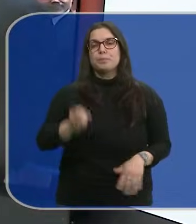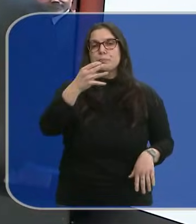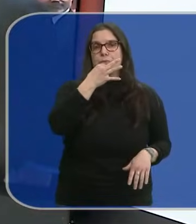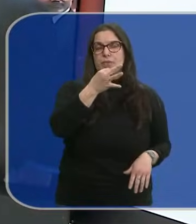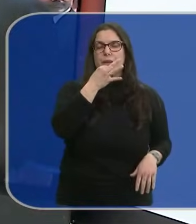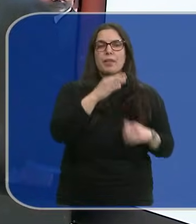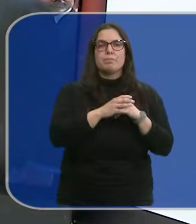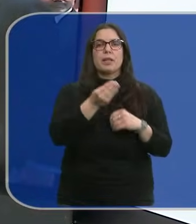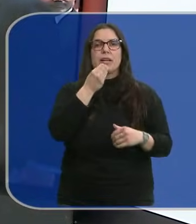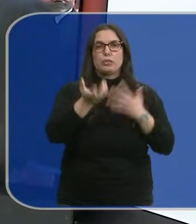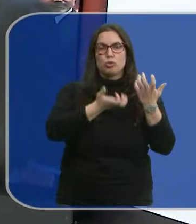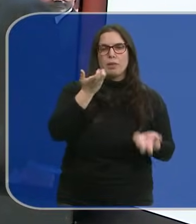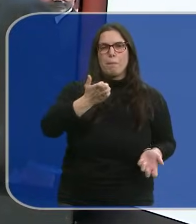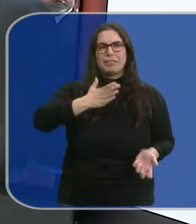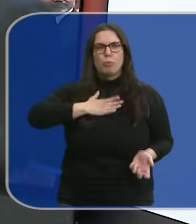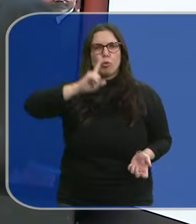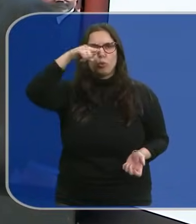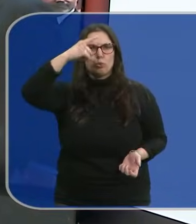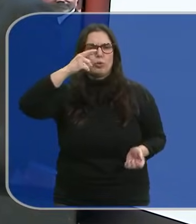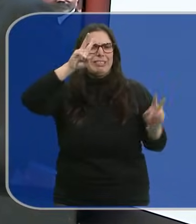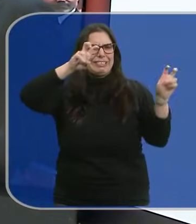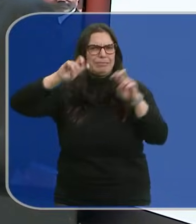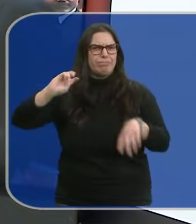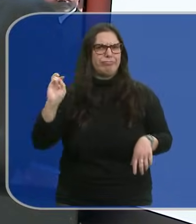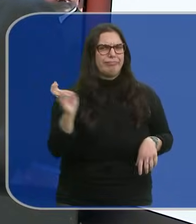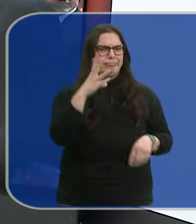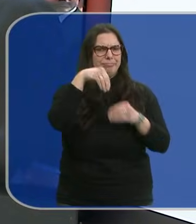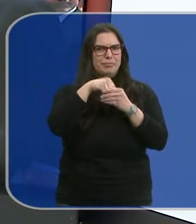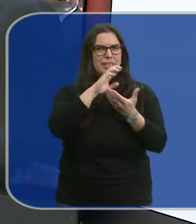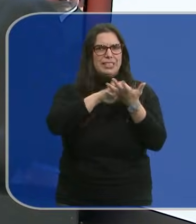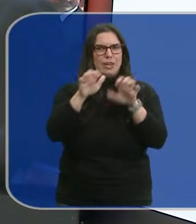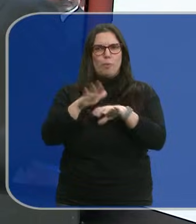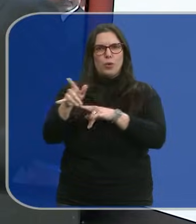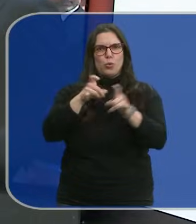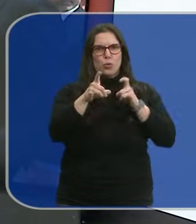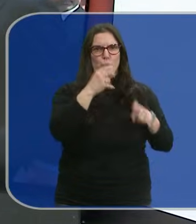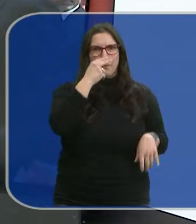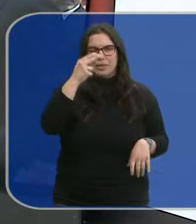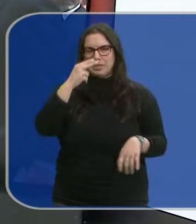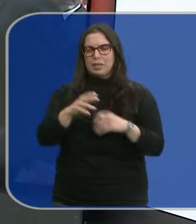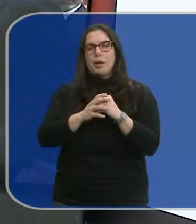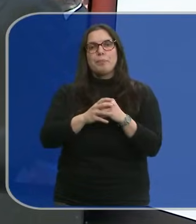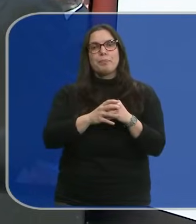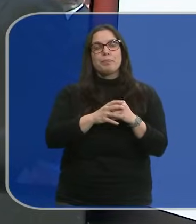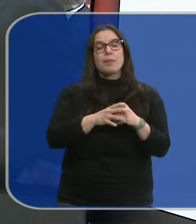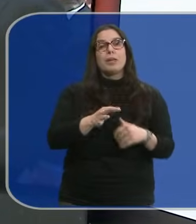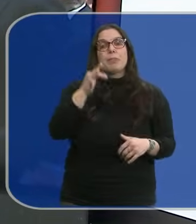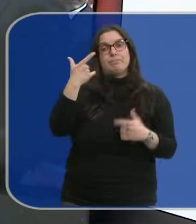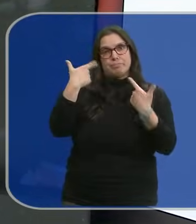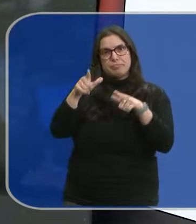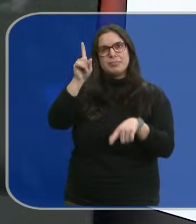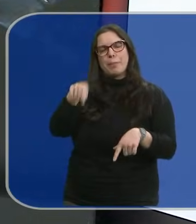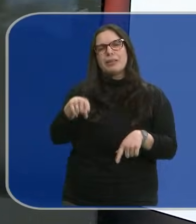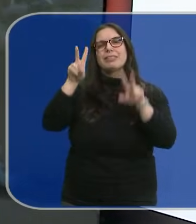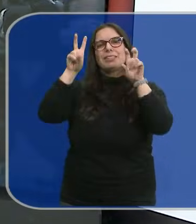Buenas tardes. Gastronomía, patrimonio, cultura son muchos los ingredientes de la comunidad para los visitantes. Y se ha hecho una parte con las edades del hombre.